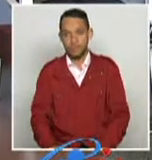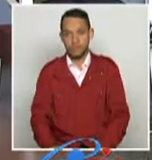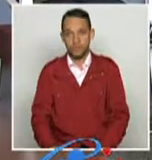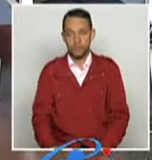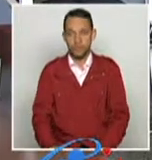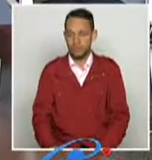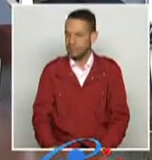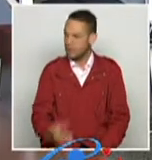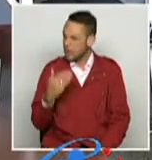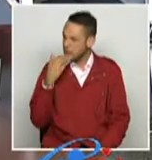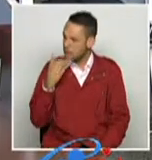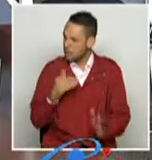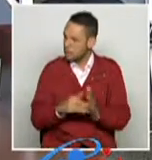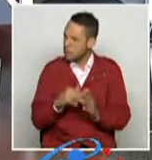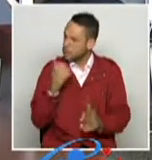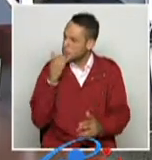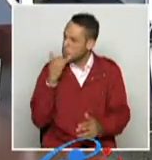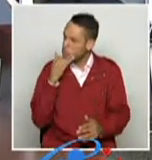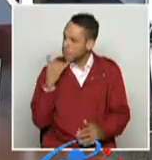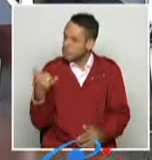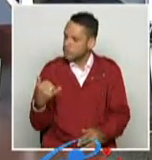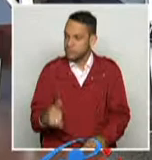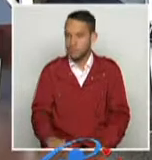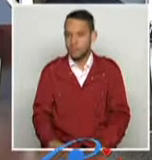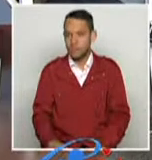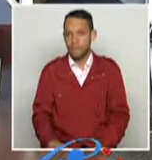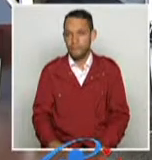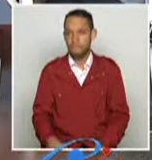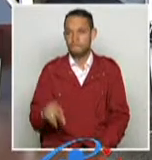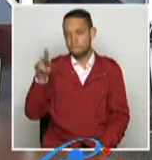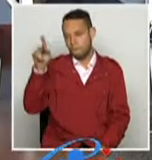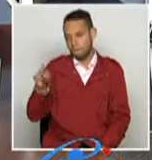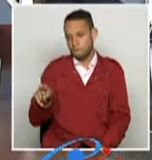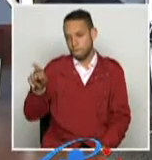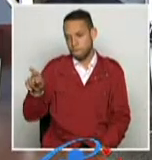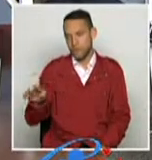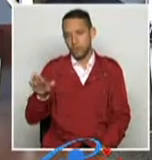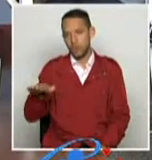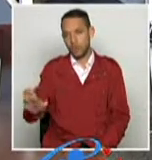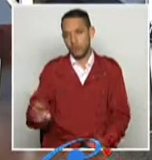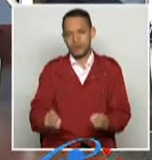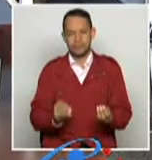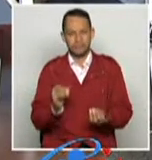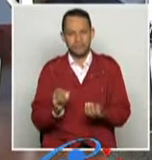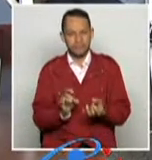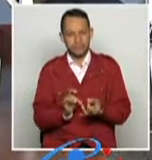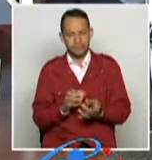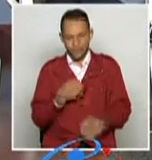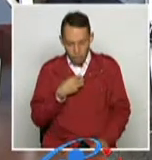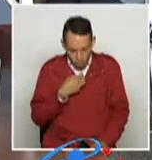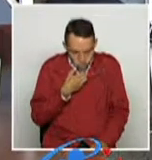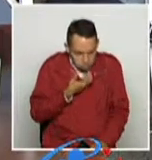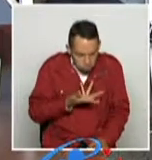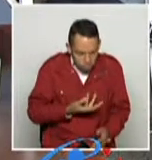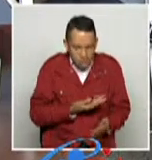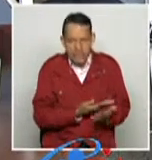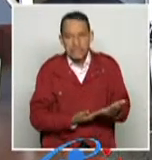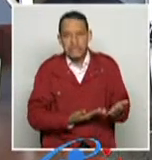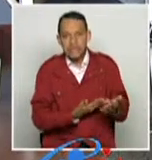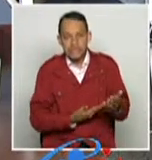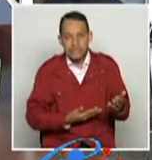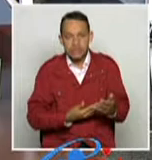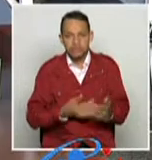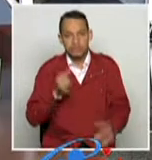¿Cuál es el caso ahí? Una persona sintomática que lo único que presentó fue el vómito y le hicieron